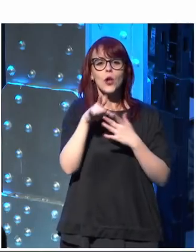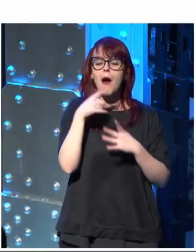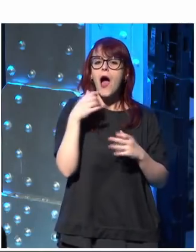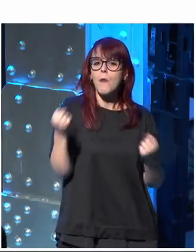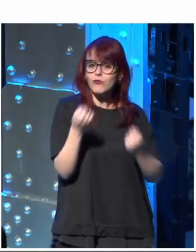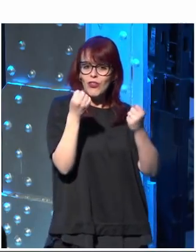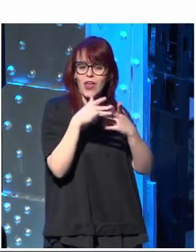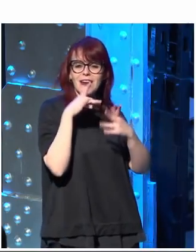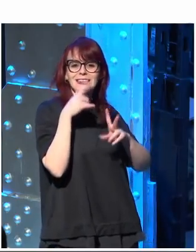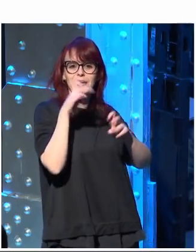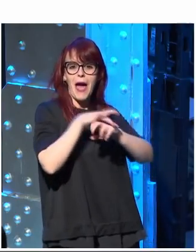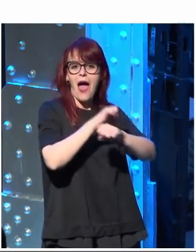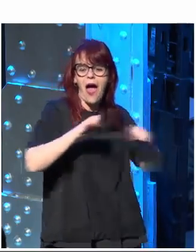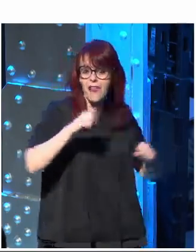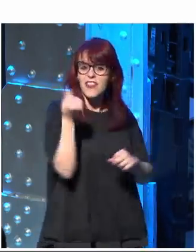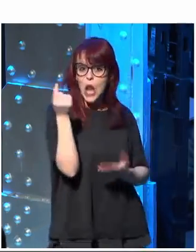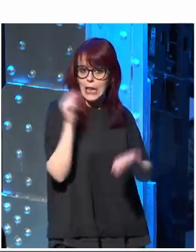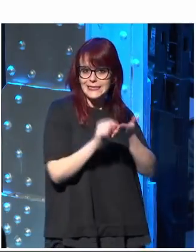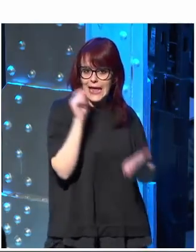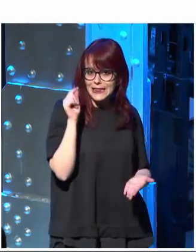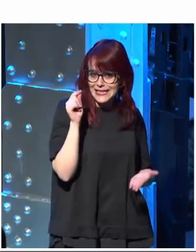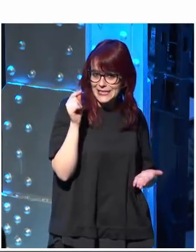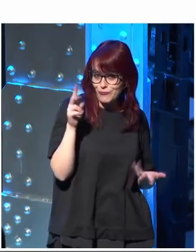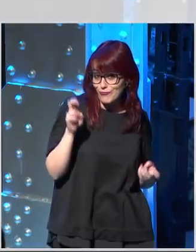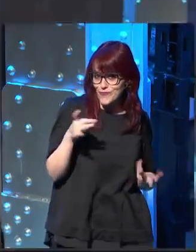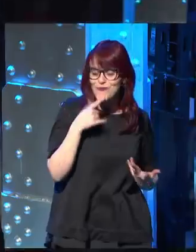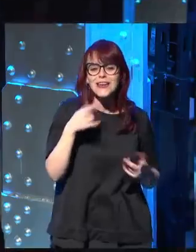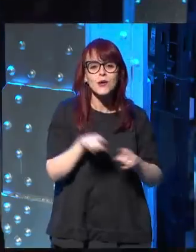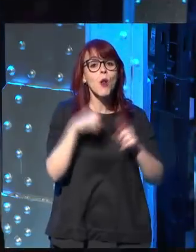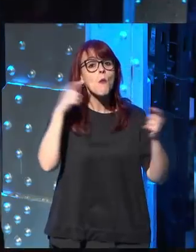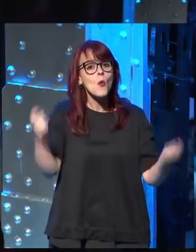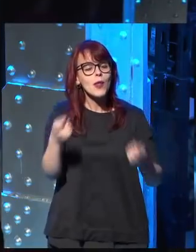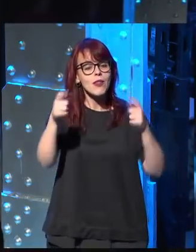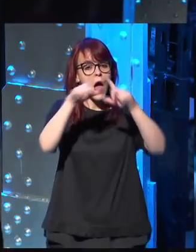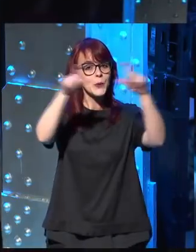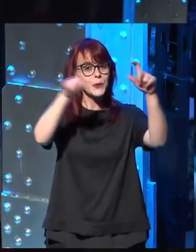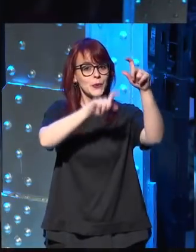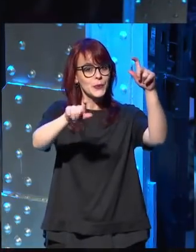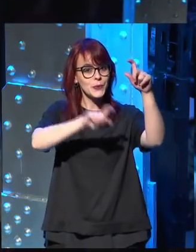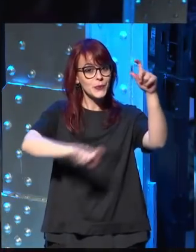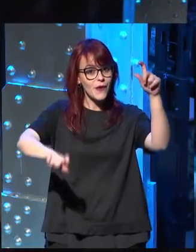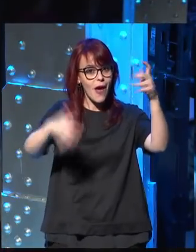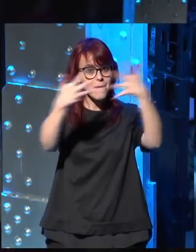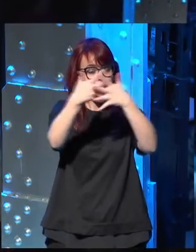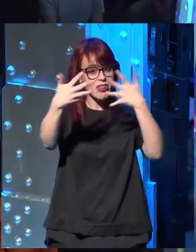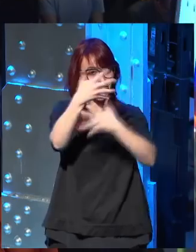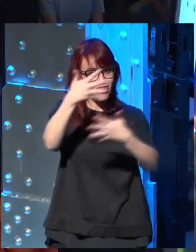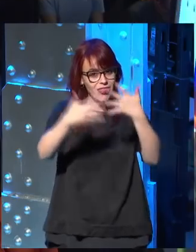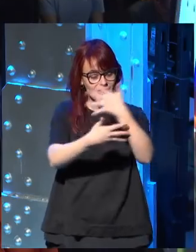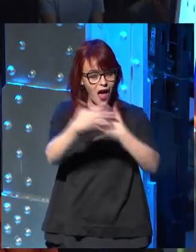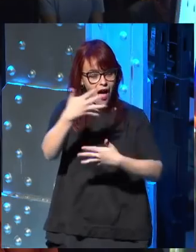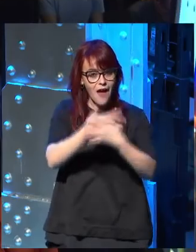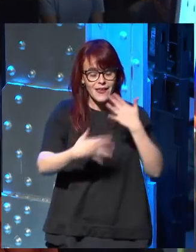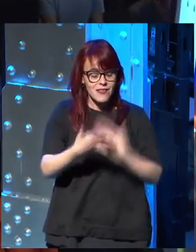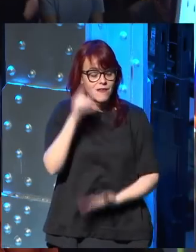riesgo de explosión, dinero al instante, ¿no? Entonces tú, esto que es publicidad, de pronto al mezclarlo, salta y